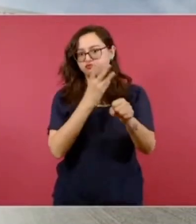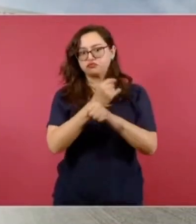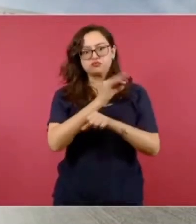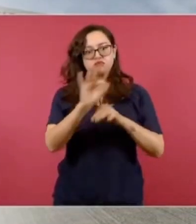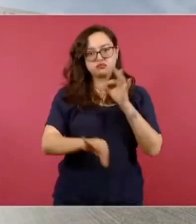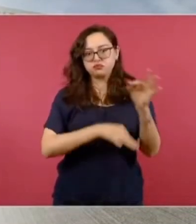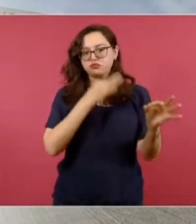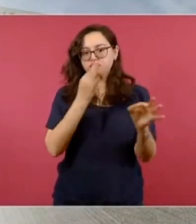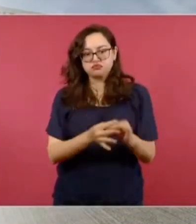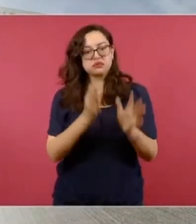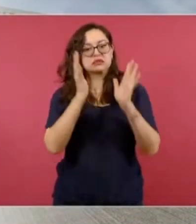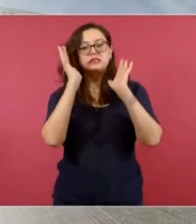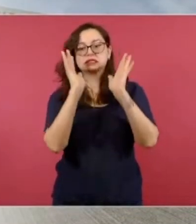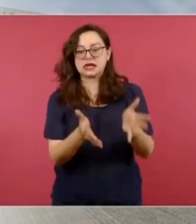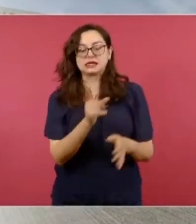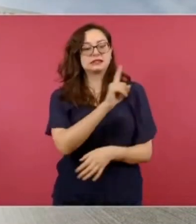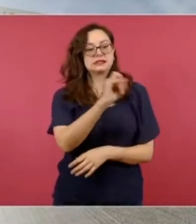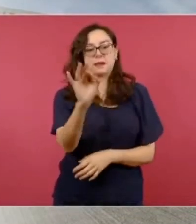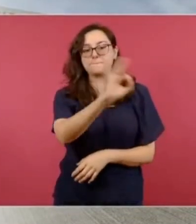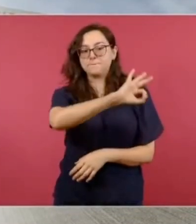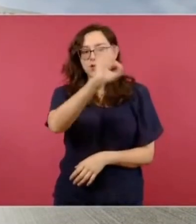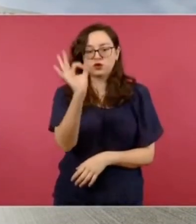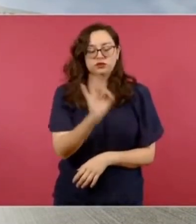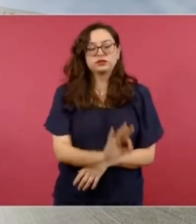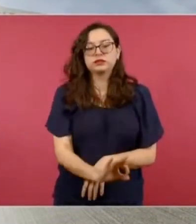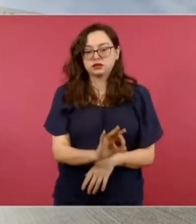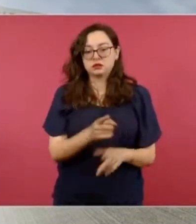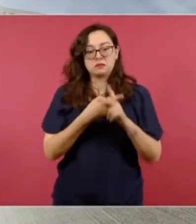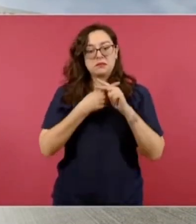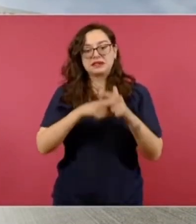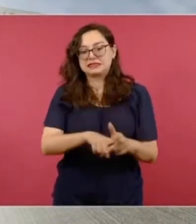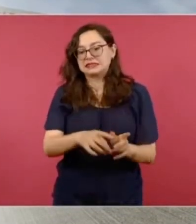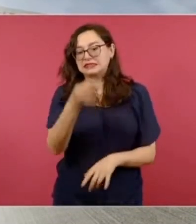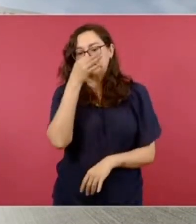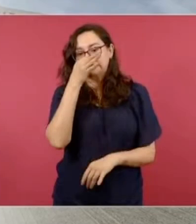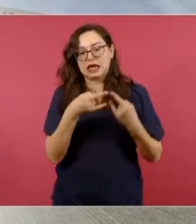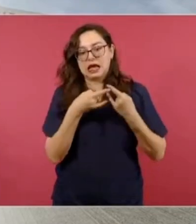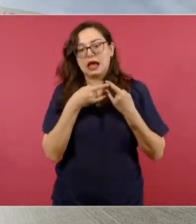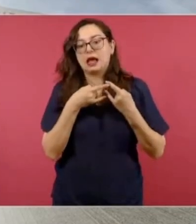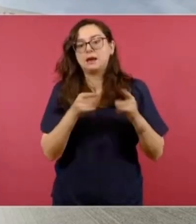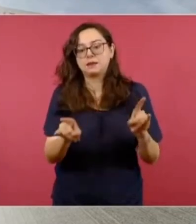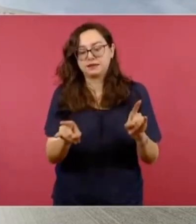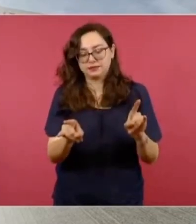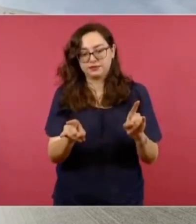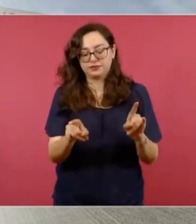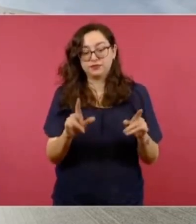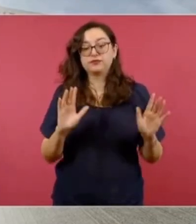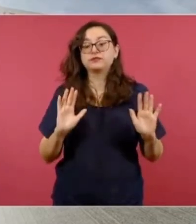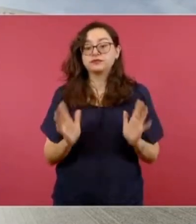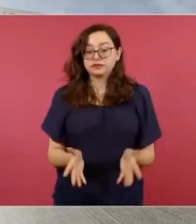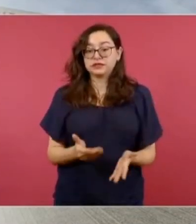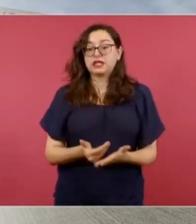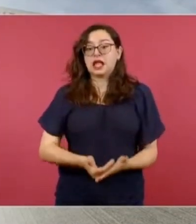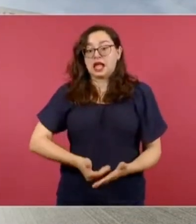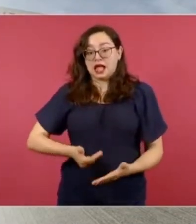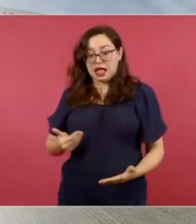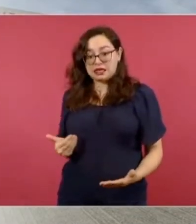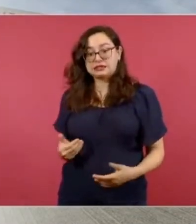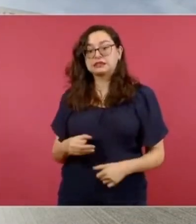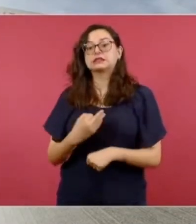equipamiento está también por ponerse en operación. Tuvo ya una operación para la atención de la pandemia